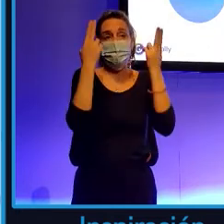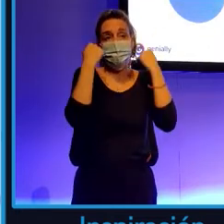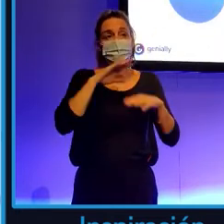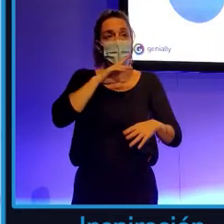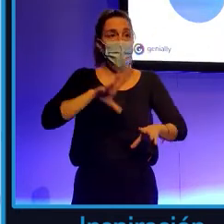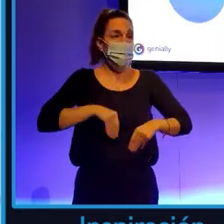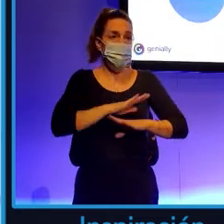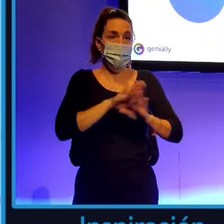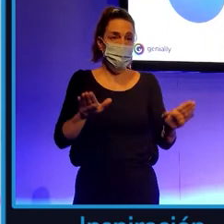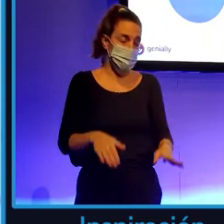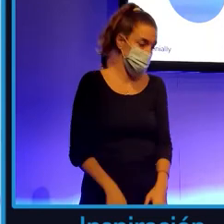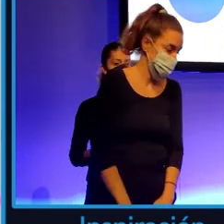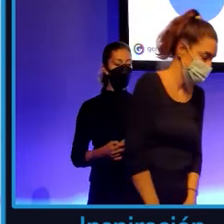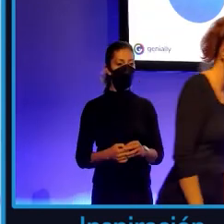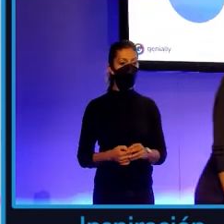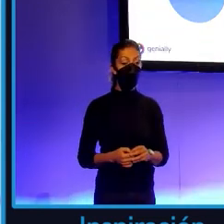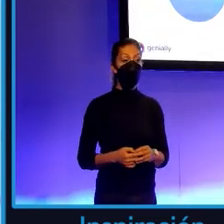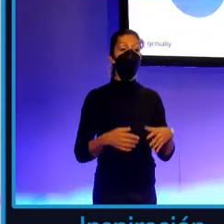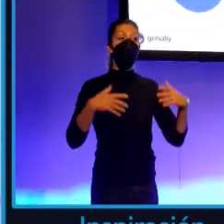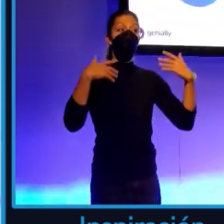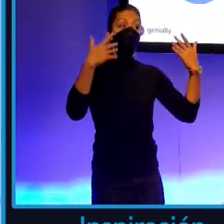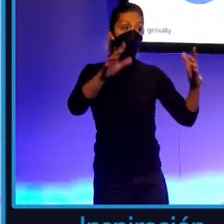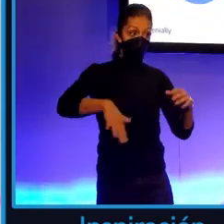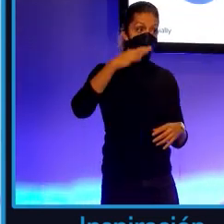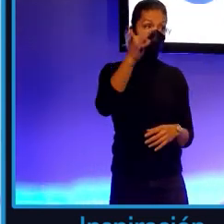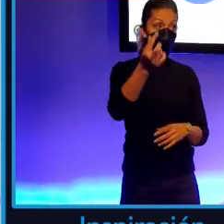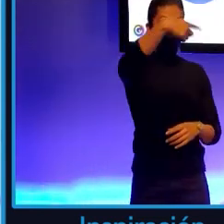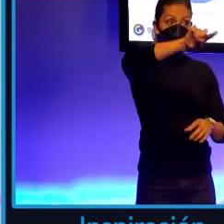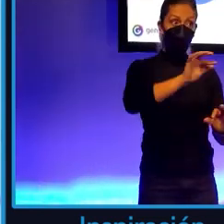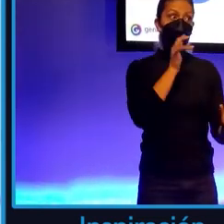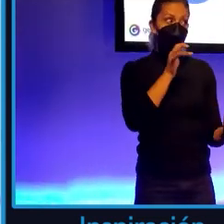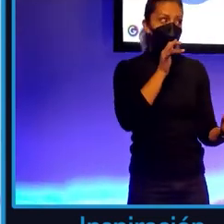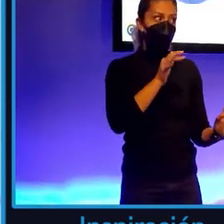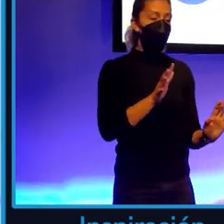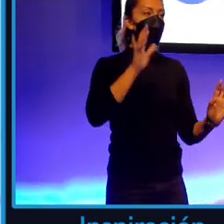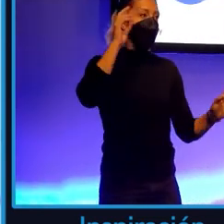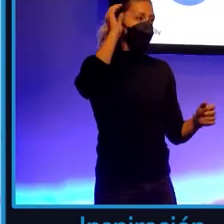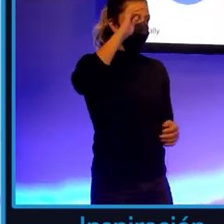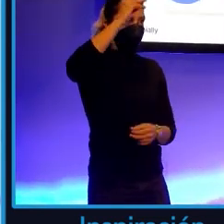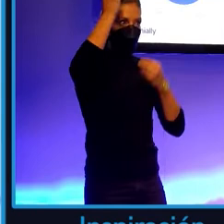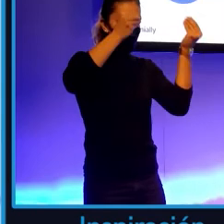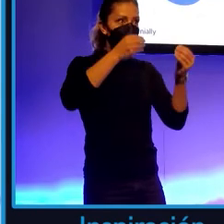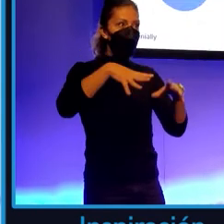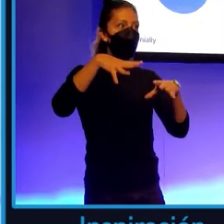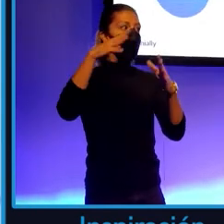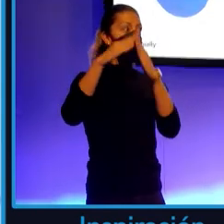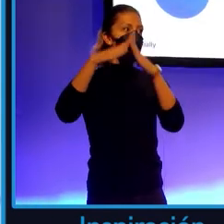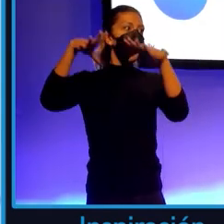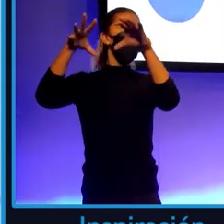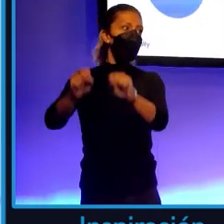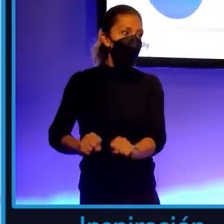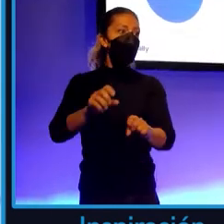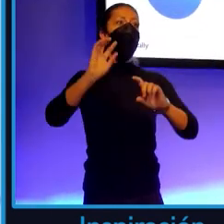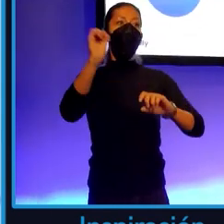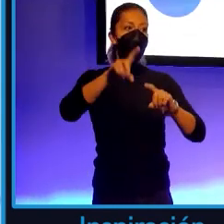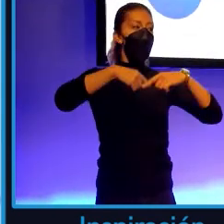y si encima ya en caso de ustedes no es así pero se encima ya tiene una hipoteca o tiene familia pues sí o si